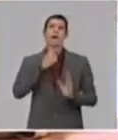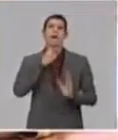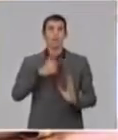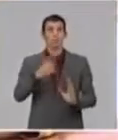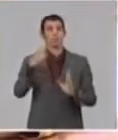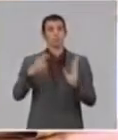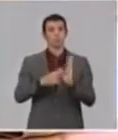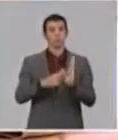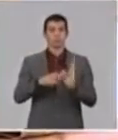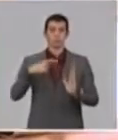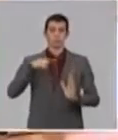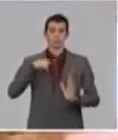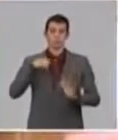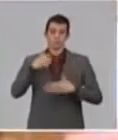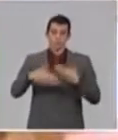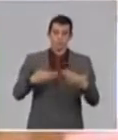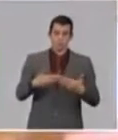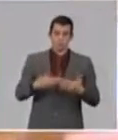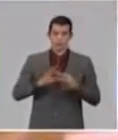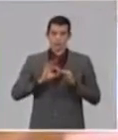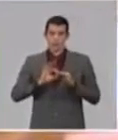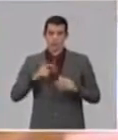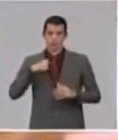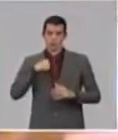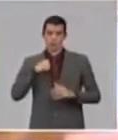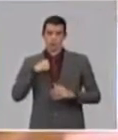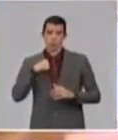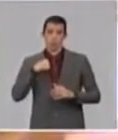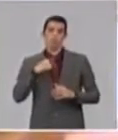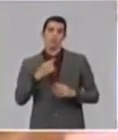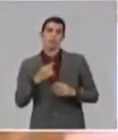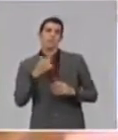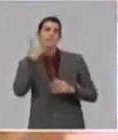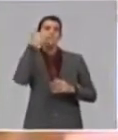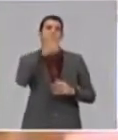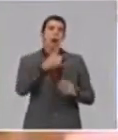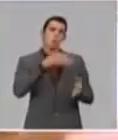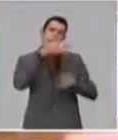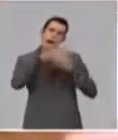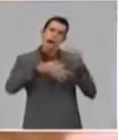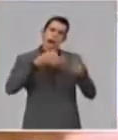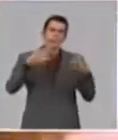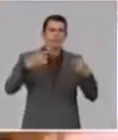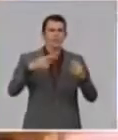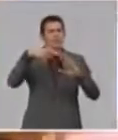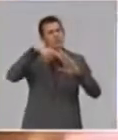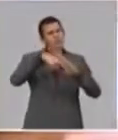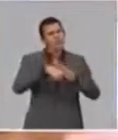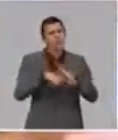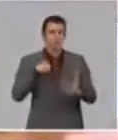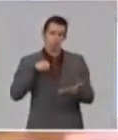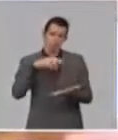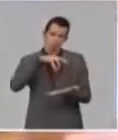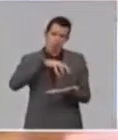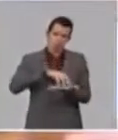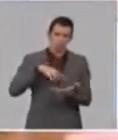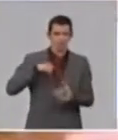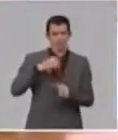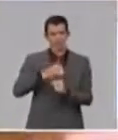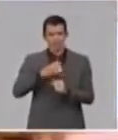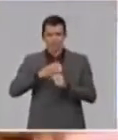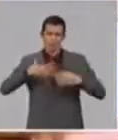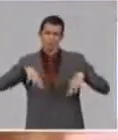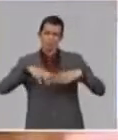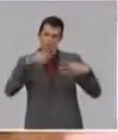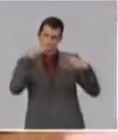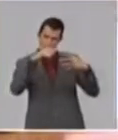dé algunos datos que nos permitan a nosotros poder dar una solución personalizada, porque muchas personas así lo han hecho. Yo trabajo en este lugar, tengo tal situación, yo